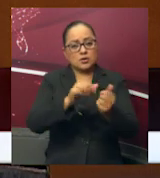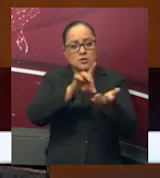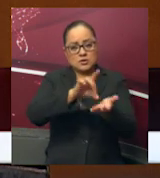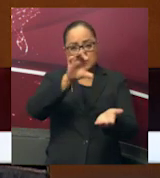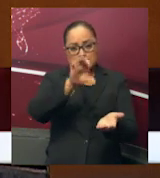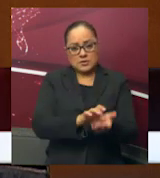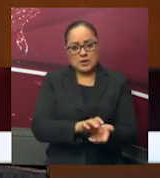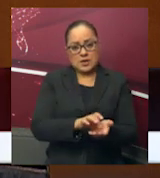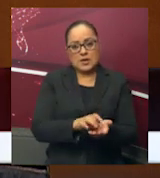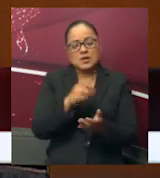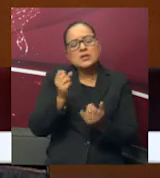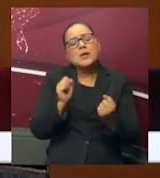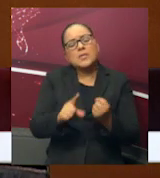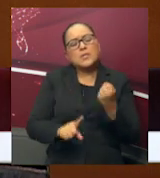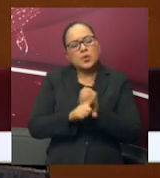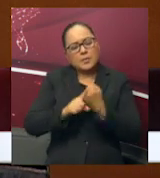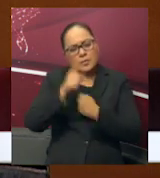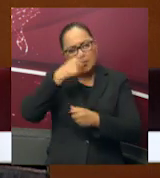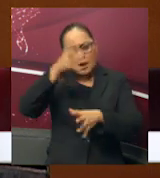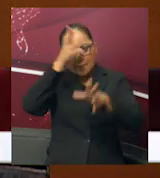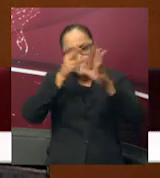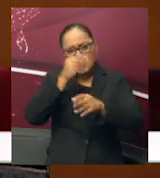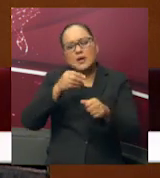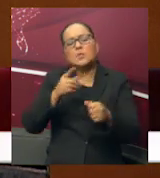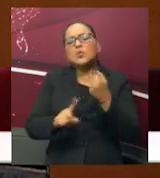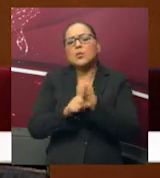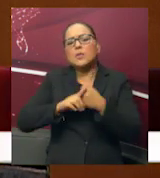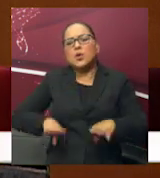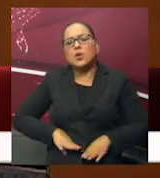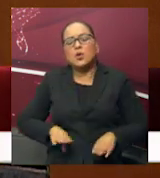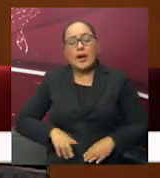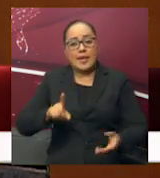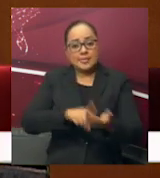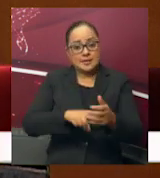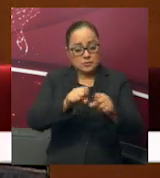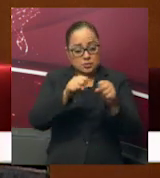problemas severos de aprendizaje y conducta dentro de su aula. Bueno, y en más de este parlamento.